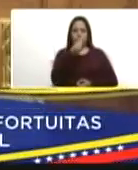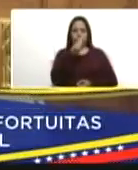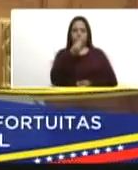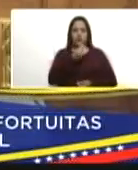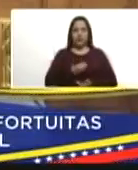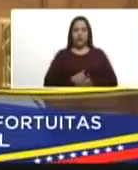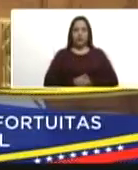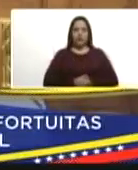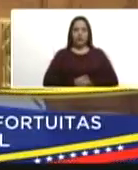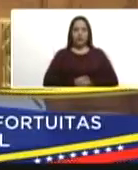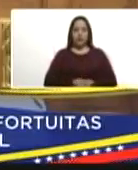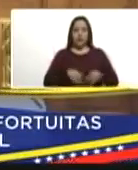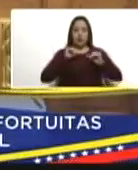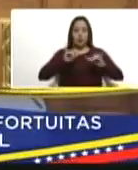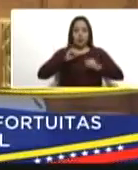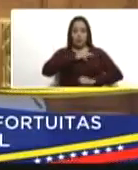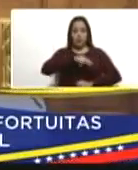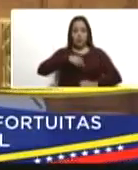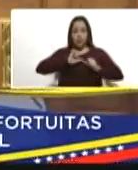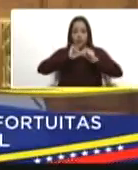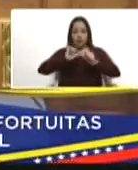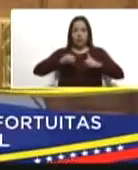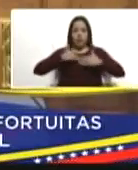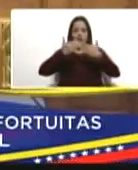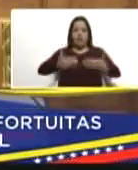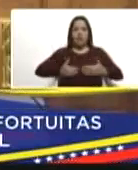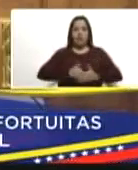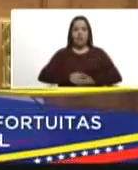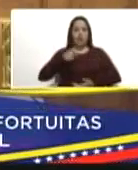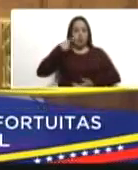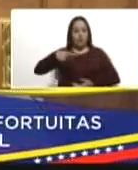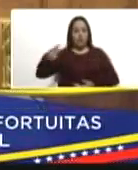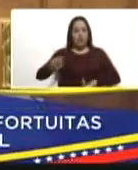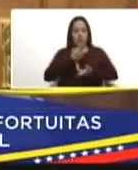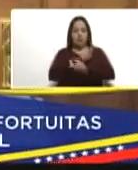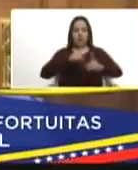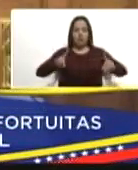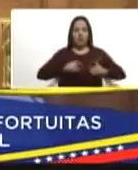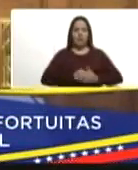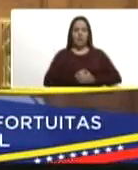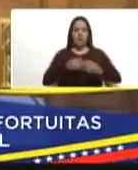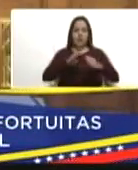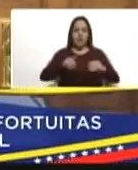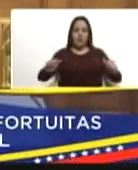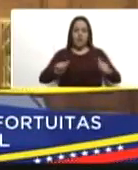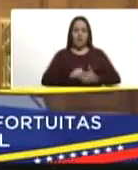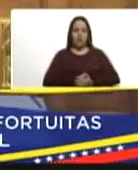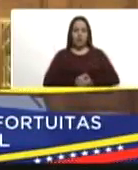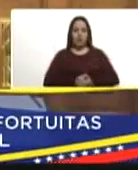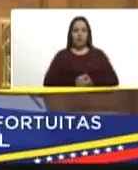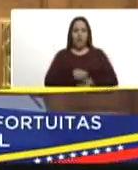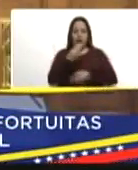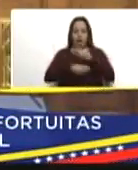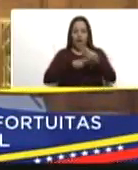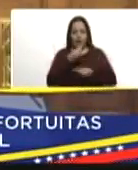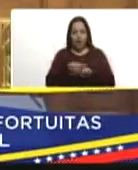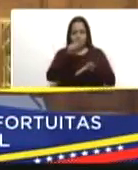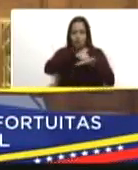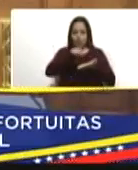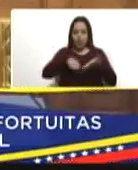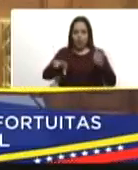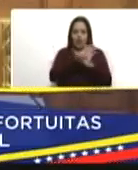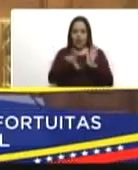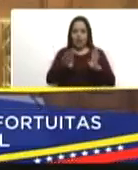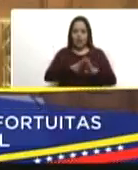es por ello que seguimos adelante con la política de democratización de la tierra establecida en la ley de tierra